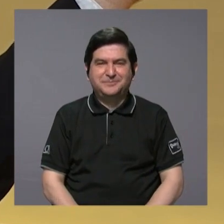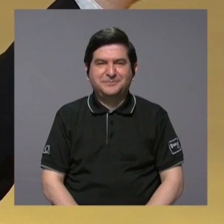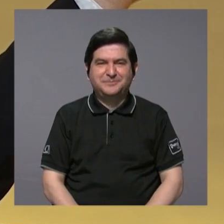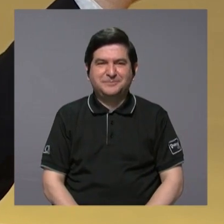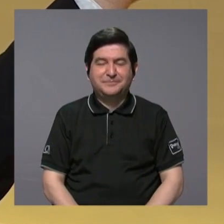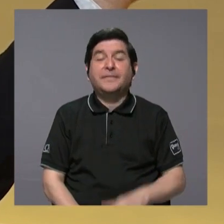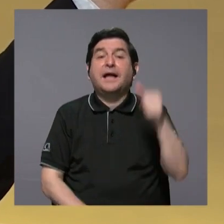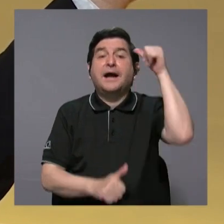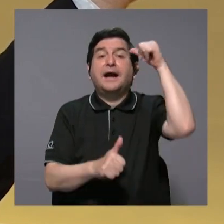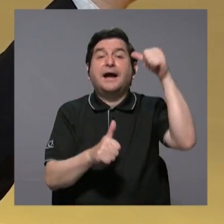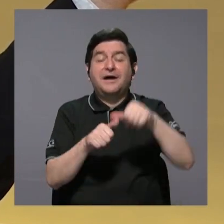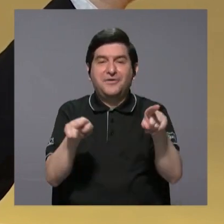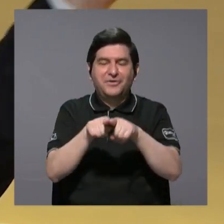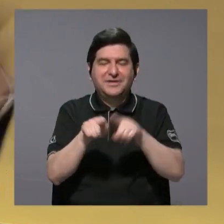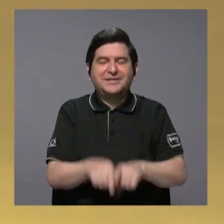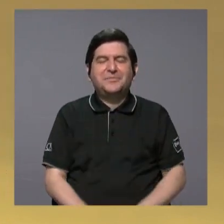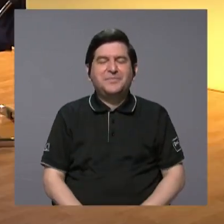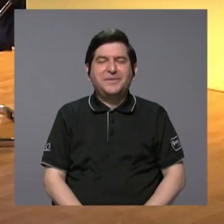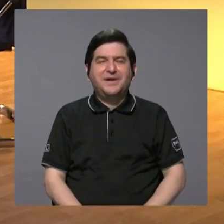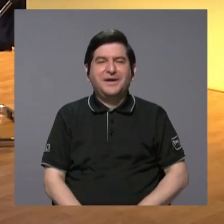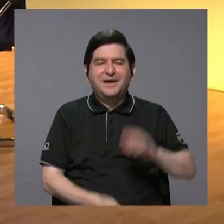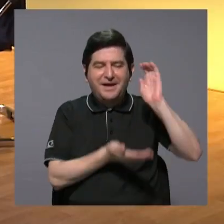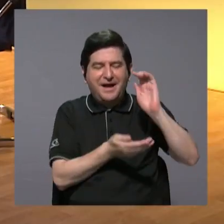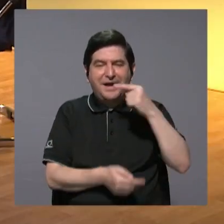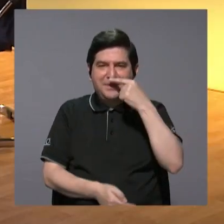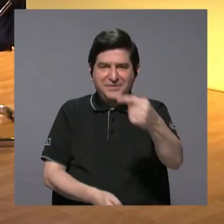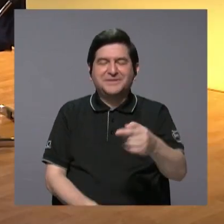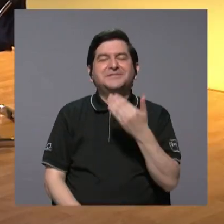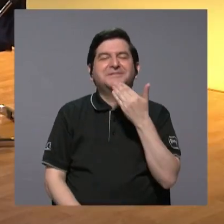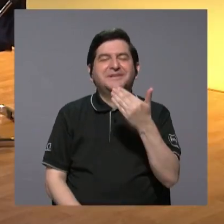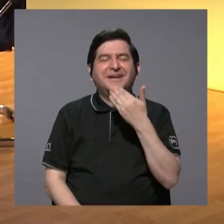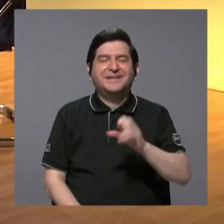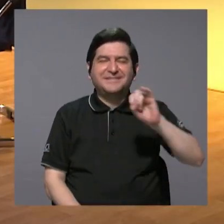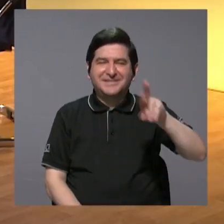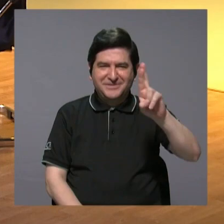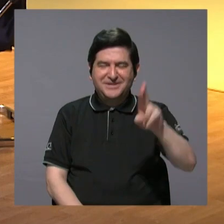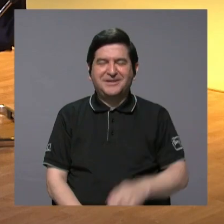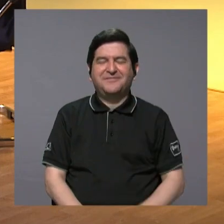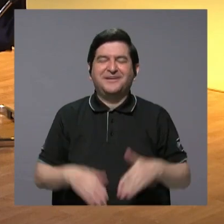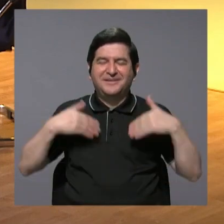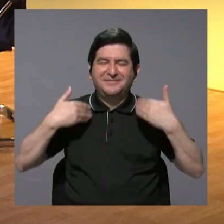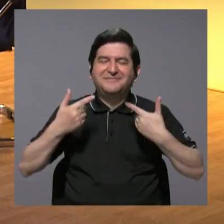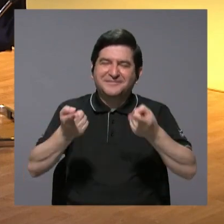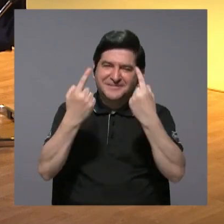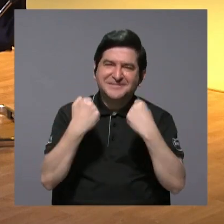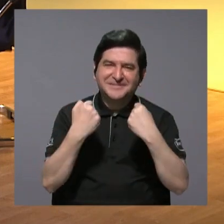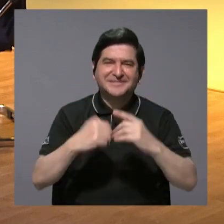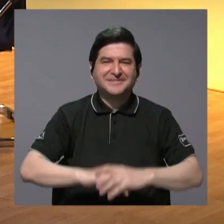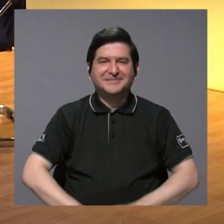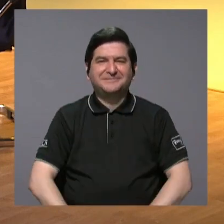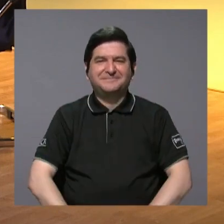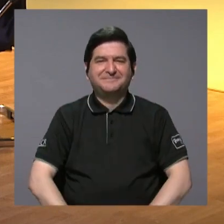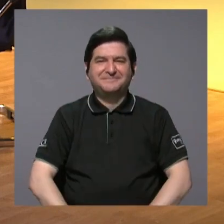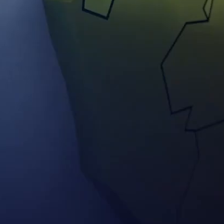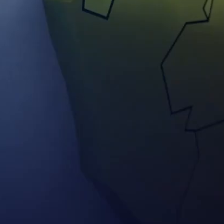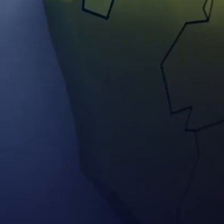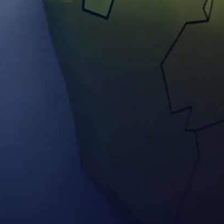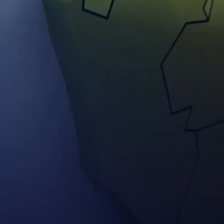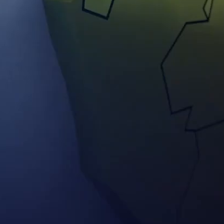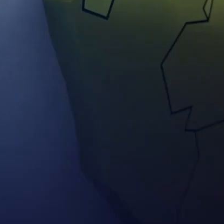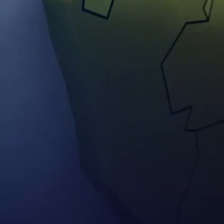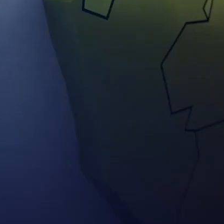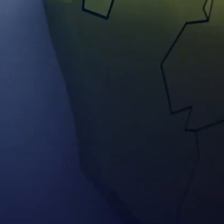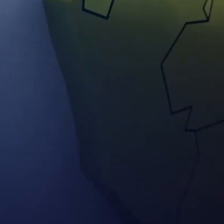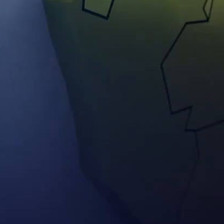y recordando Pinochos. Gracias. Muchas gracias a usted, Juan Rafael. Encantado de estar aquí. Excelente, excelente.